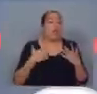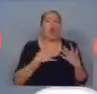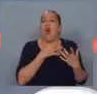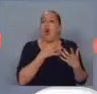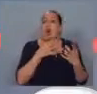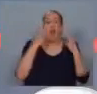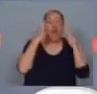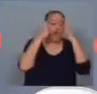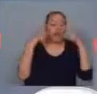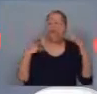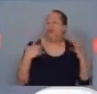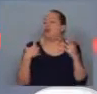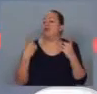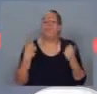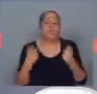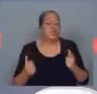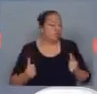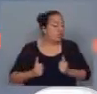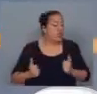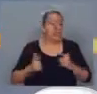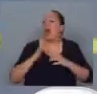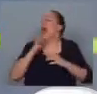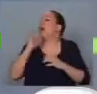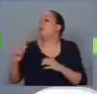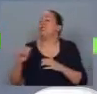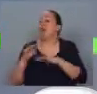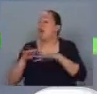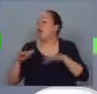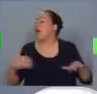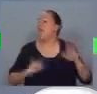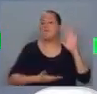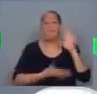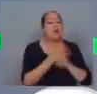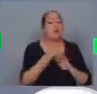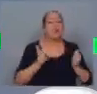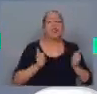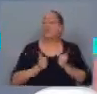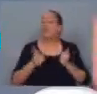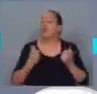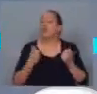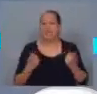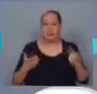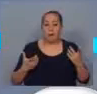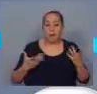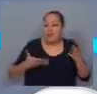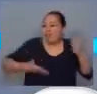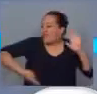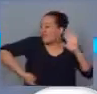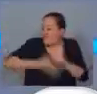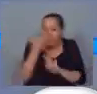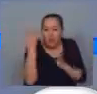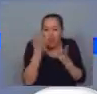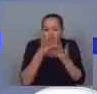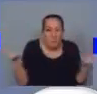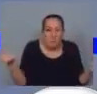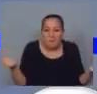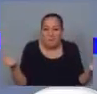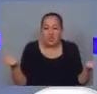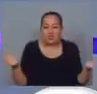decir a los chicos que me voy de una tía o donde sea y dejarme por unos días pero se fue desapareció tremendo